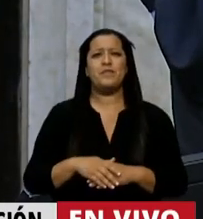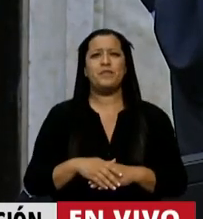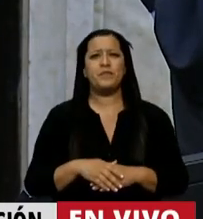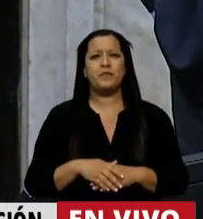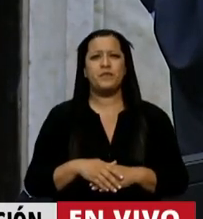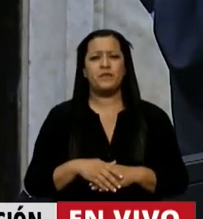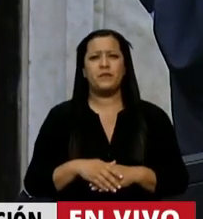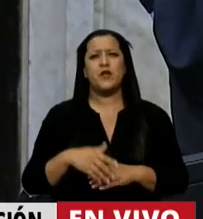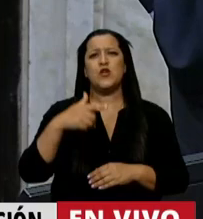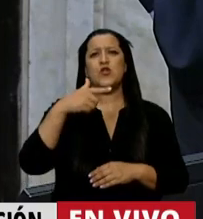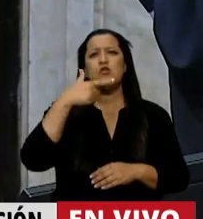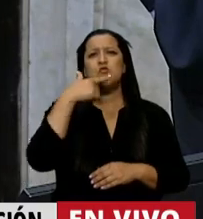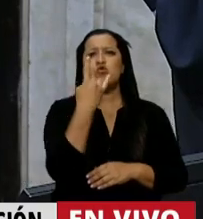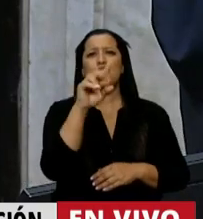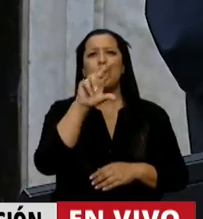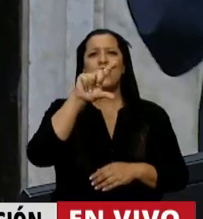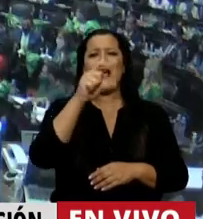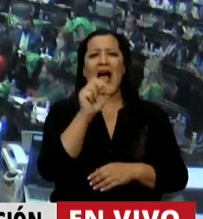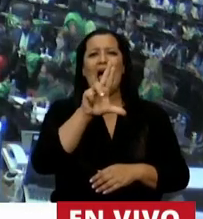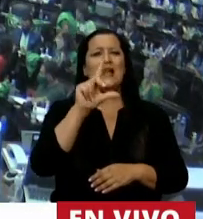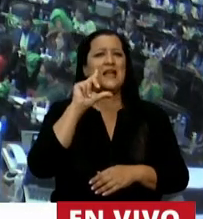El Zoukaria.